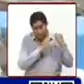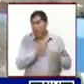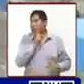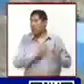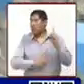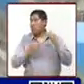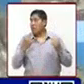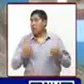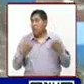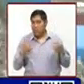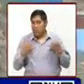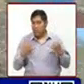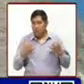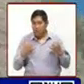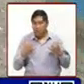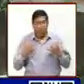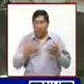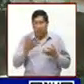tal vez...